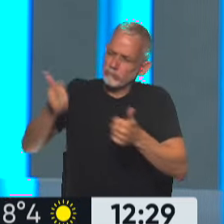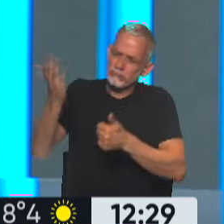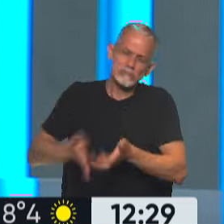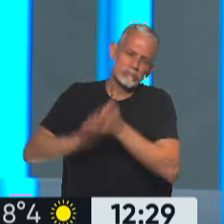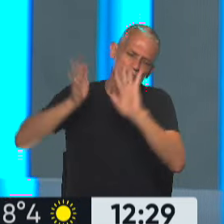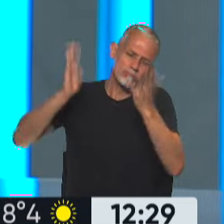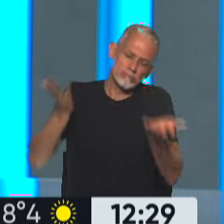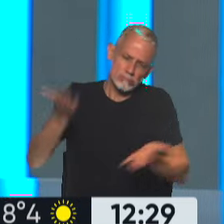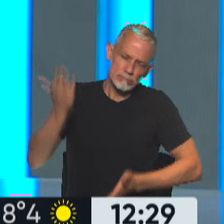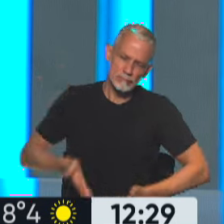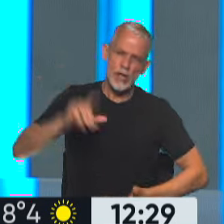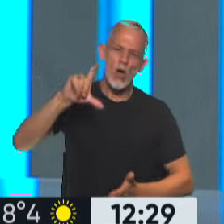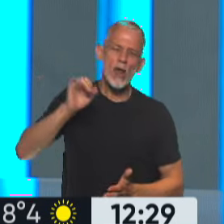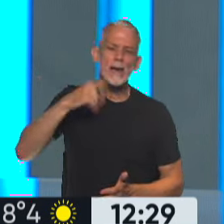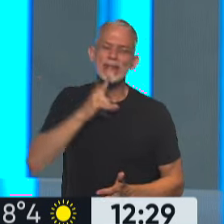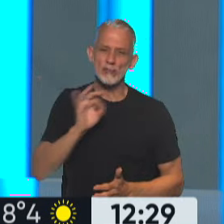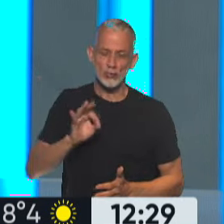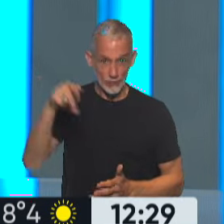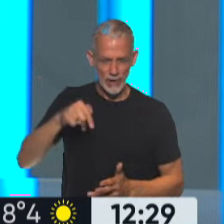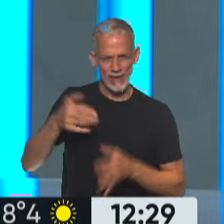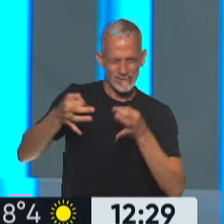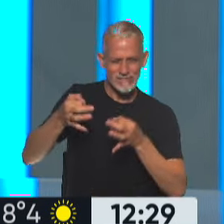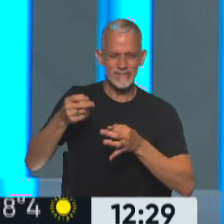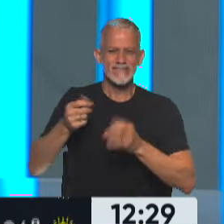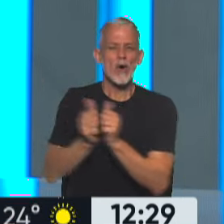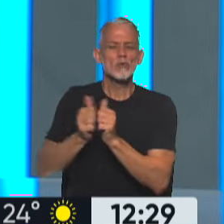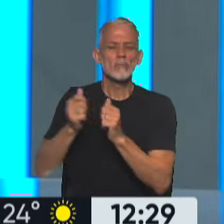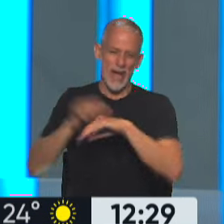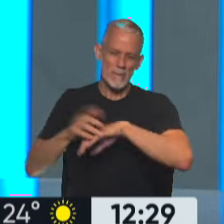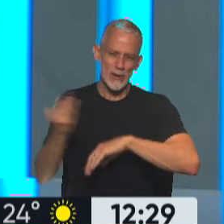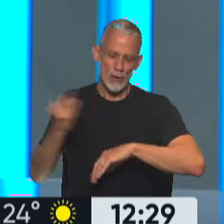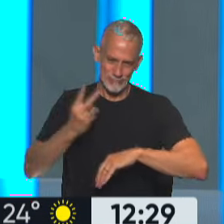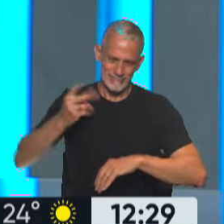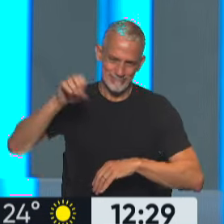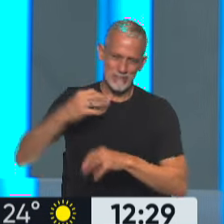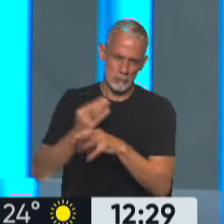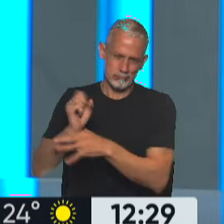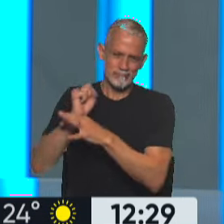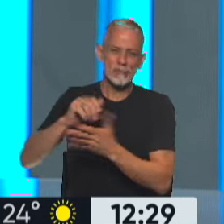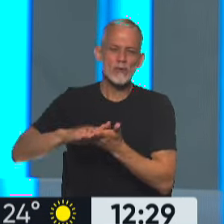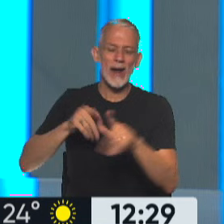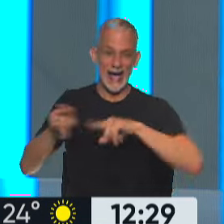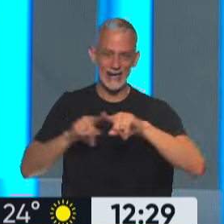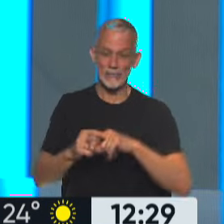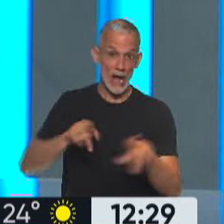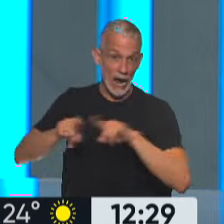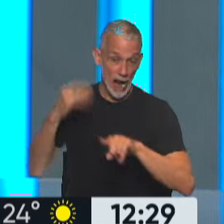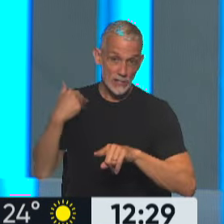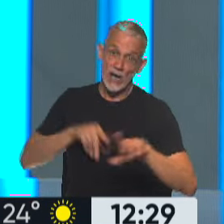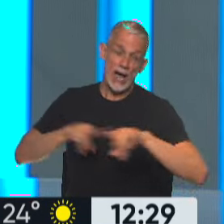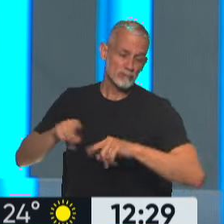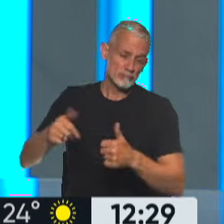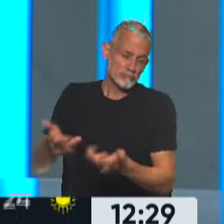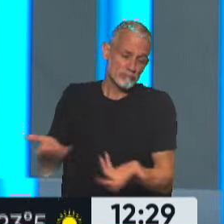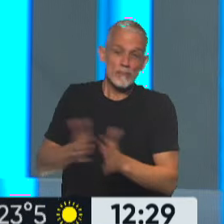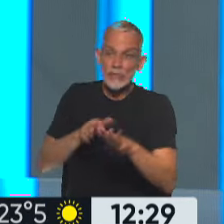vamos a empezar a analizar junto con Juan locatelli acá un amigo de la casa lo que fue este carrerón del pibe